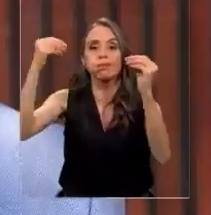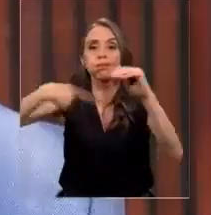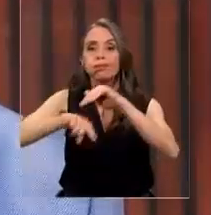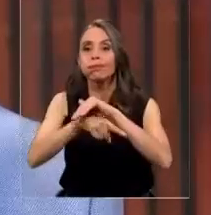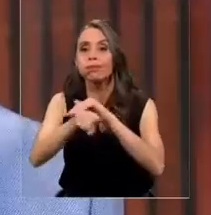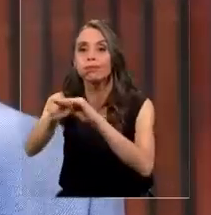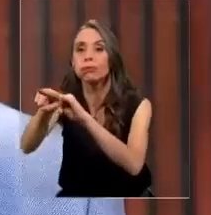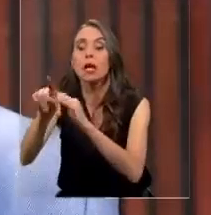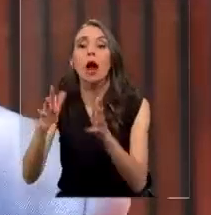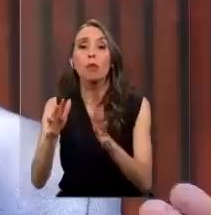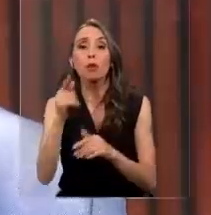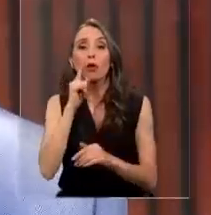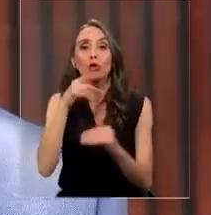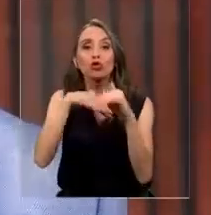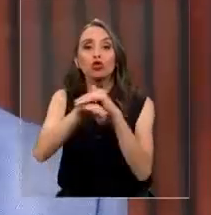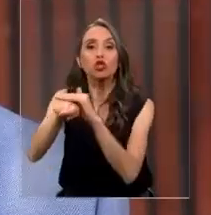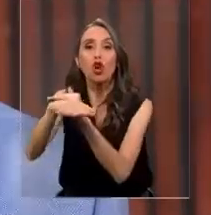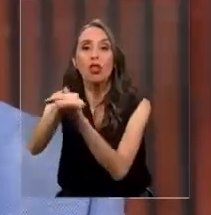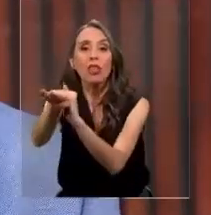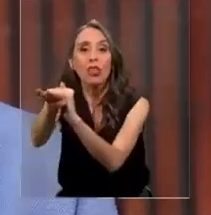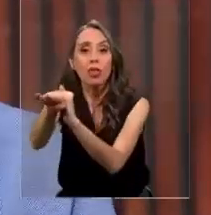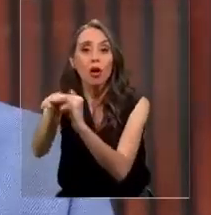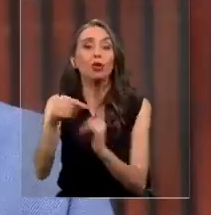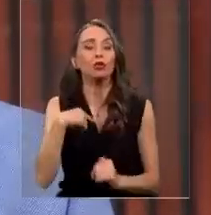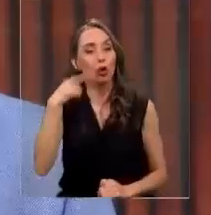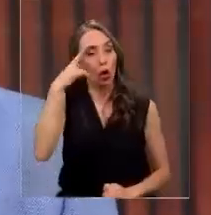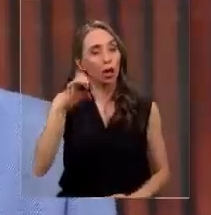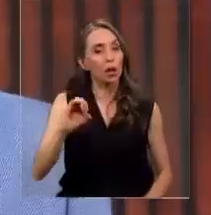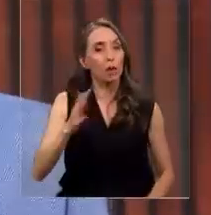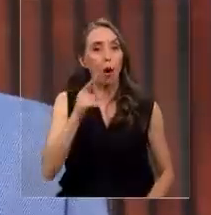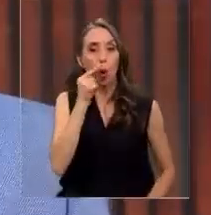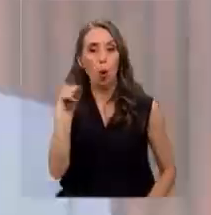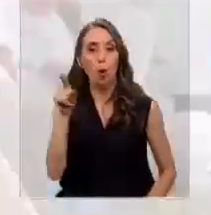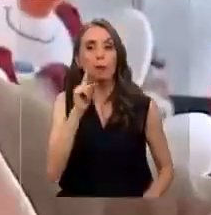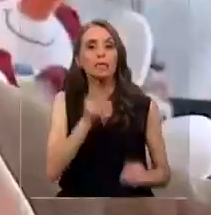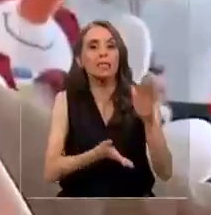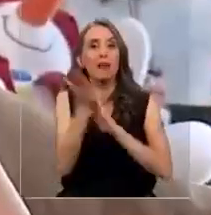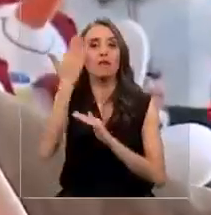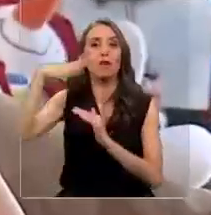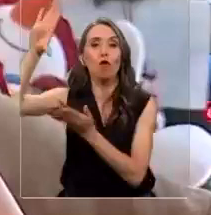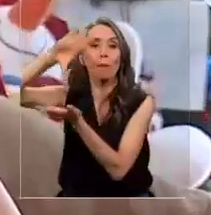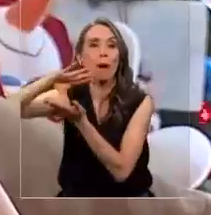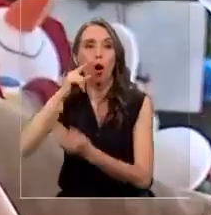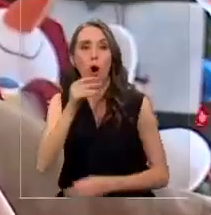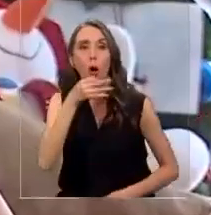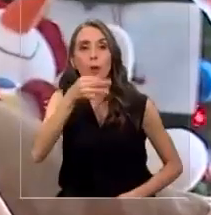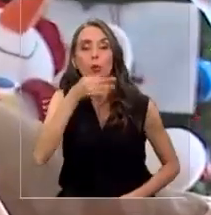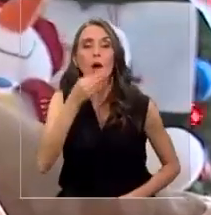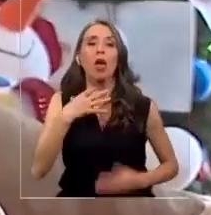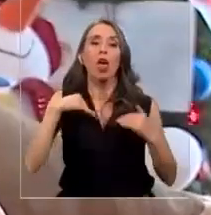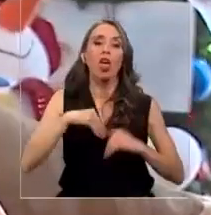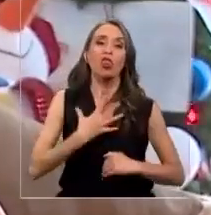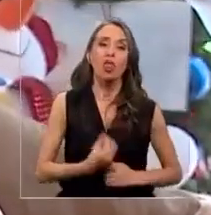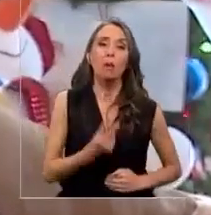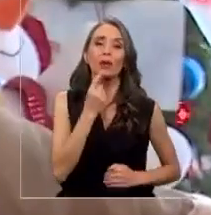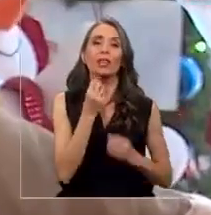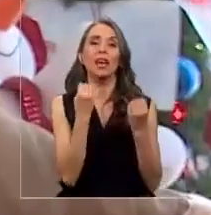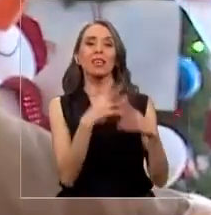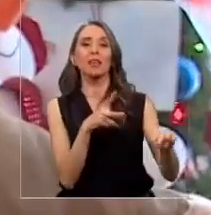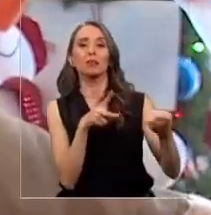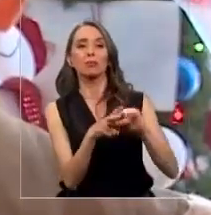está hoy día escondido en algún lugar y yo creo muy probablemente fuera del país. Él decía que tenía depresión, que quería dejar la